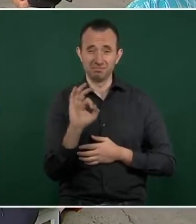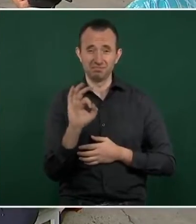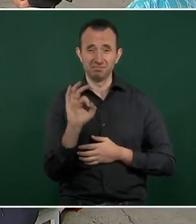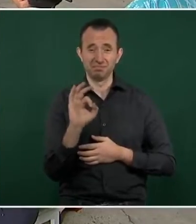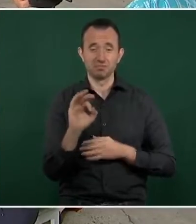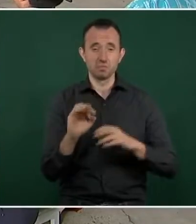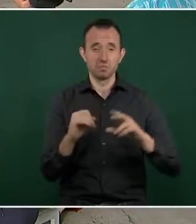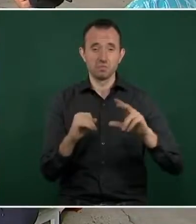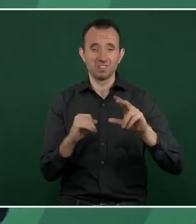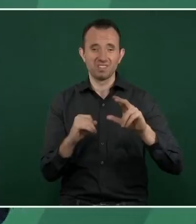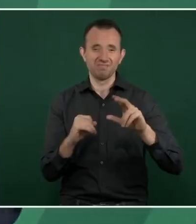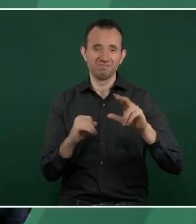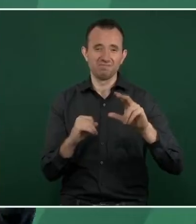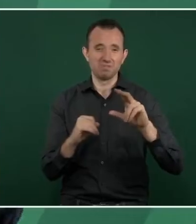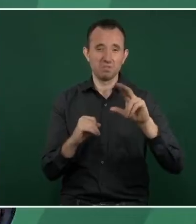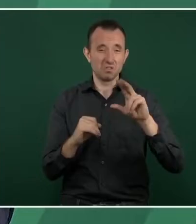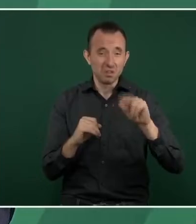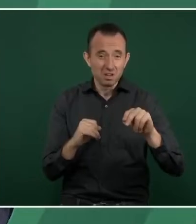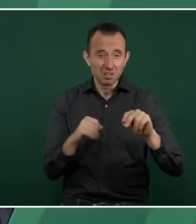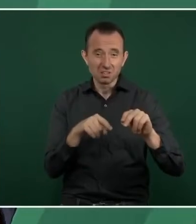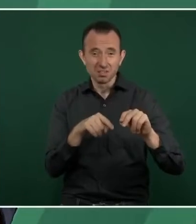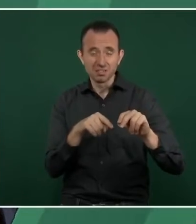ya nos hubiesen